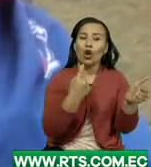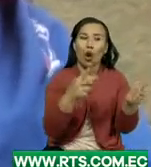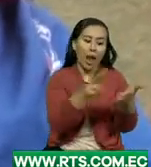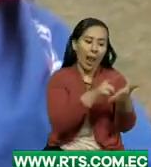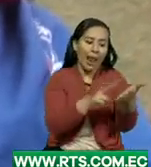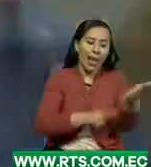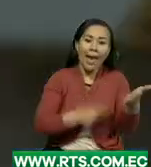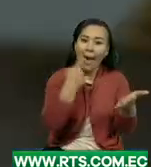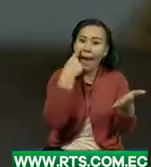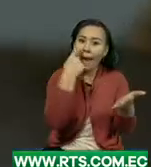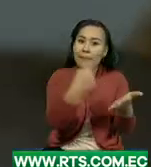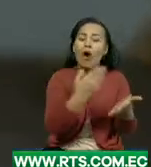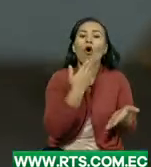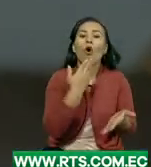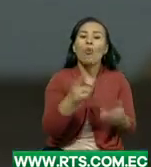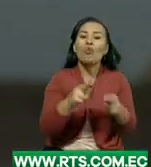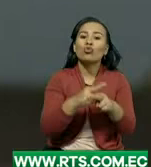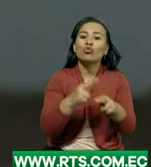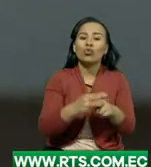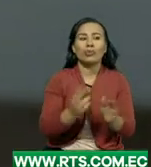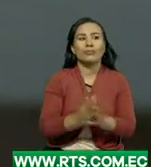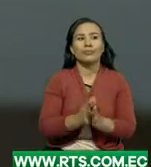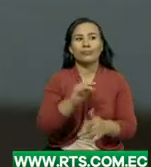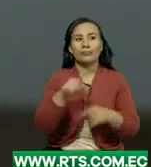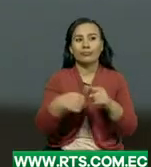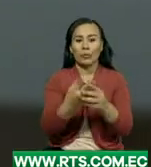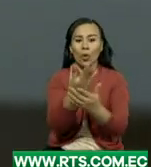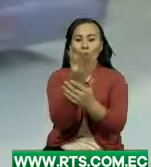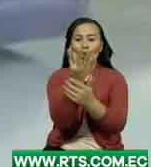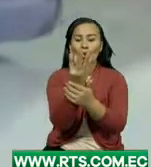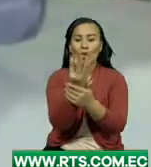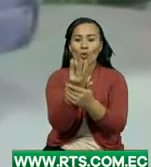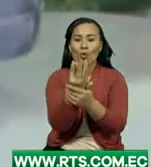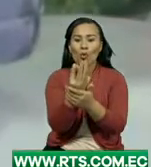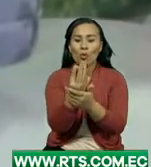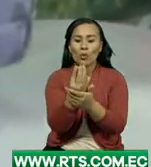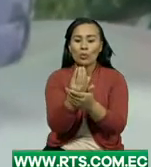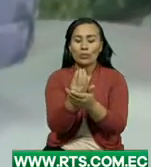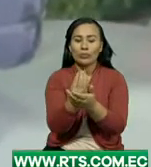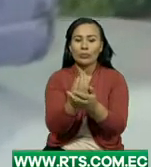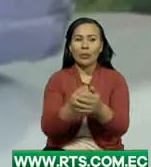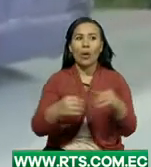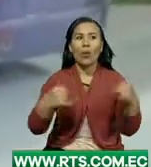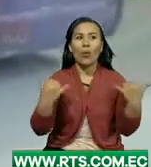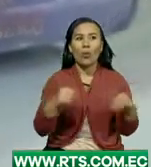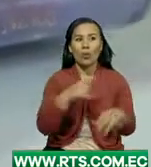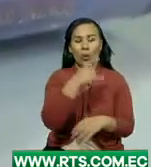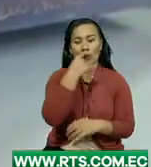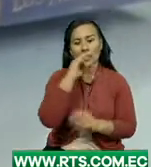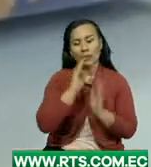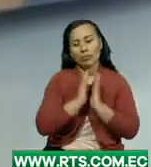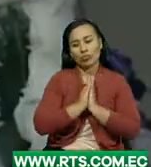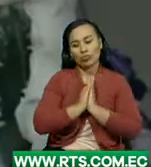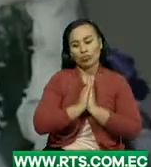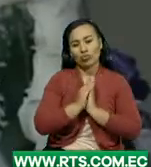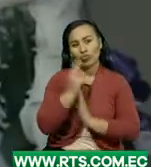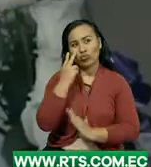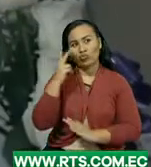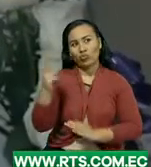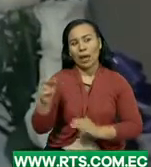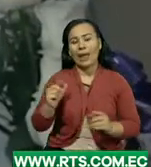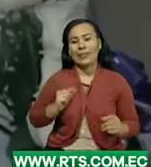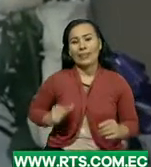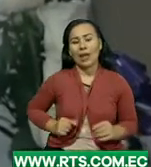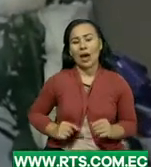las instrucciones. Mientras se consumían las veladoras, se pudo observar que el juguete preferido de Samuelito adornaba el